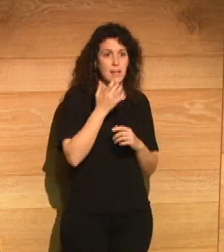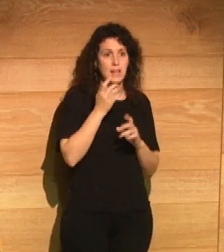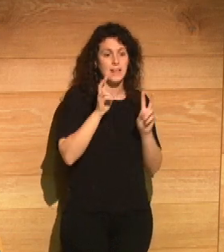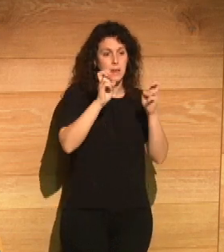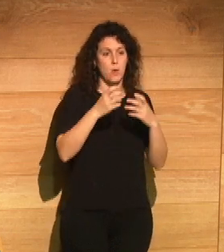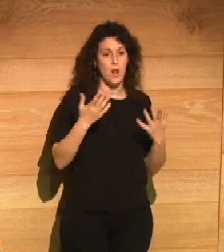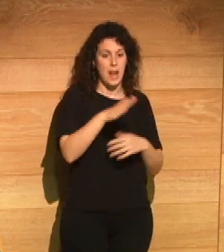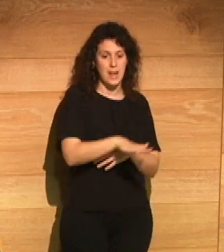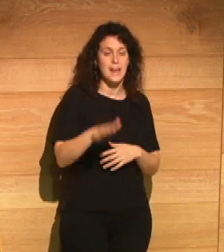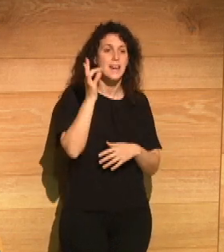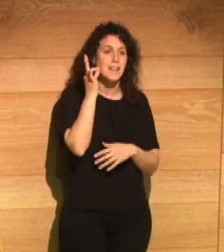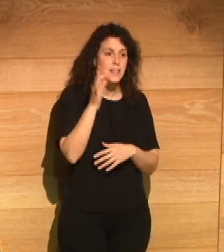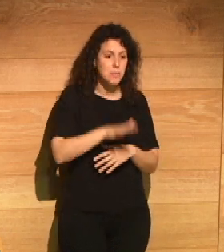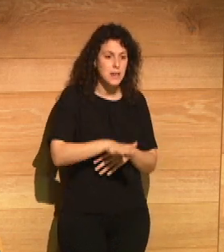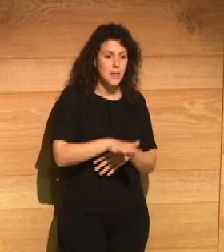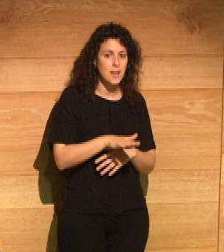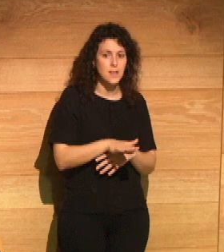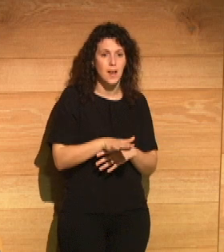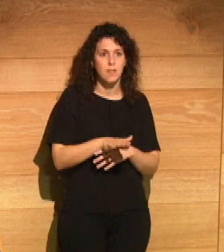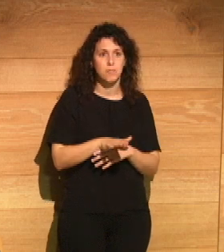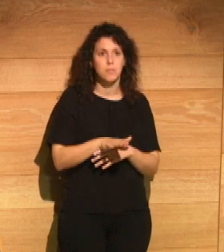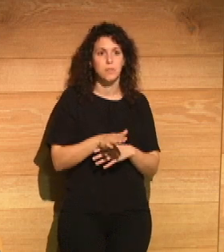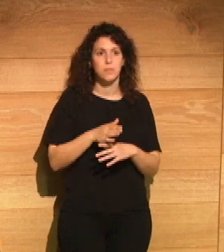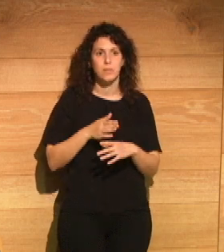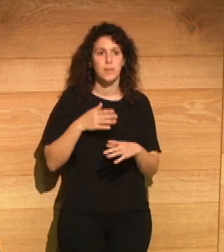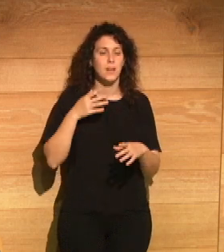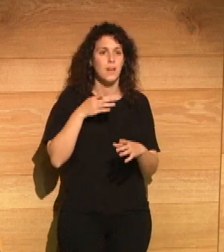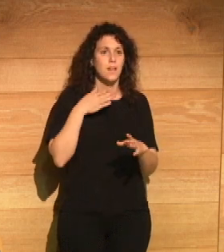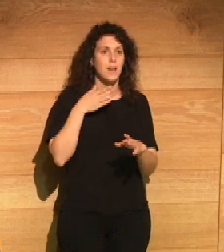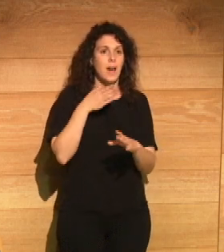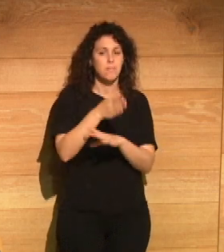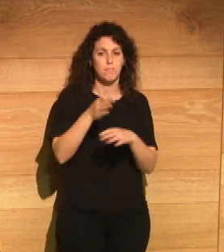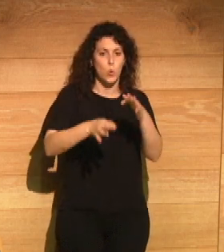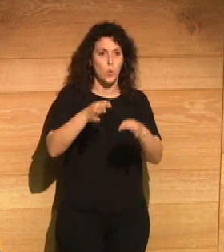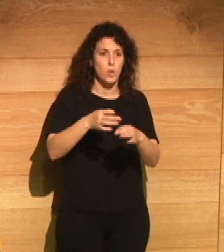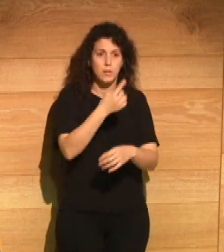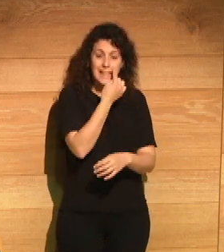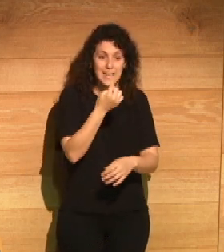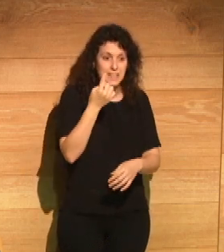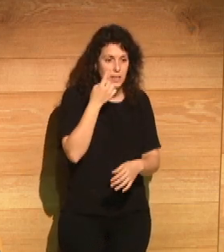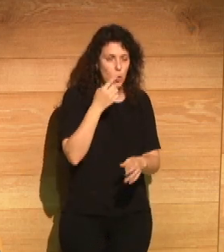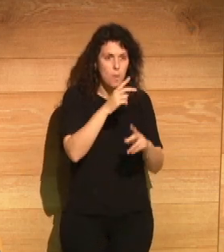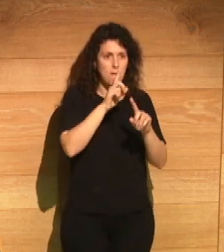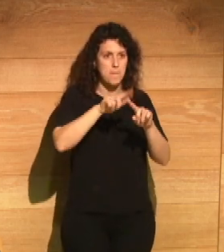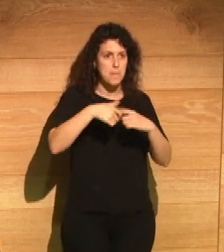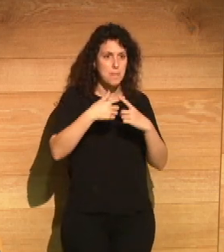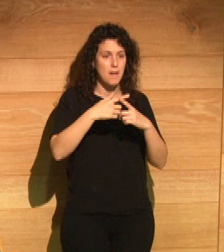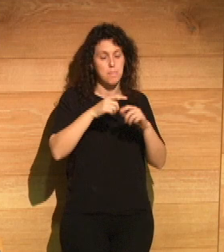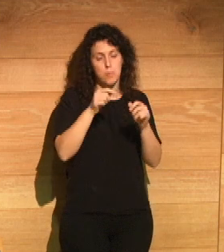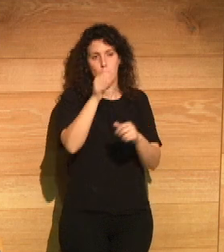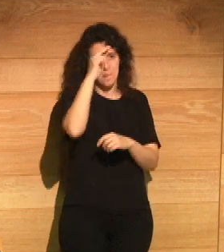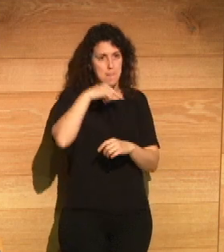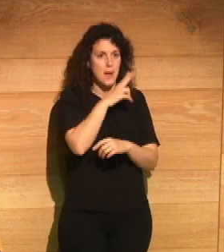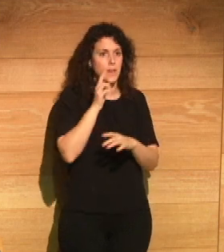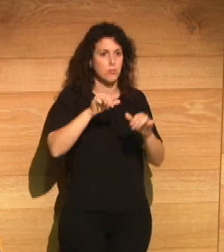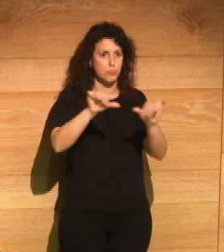que asistía a la separación de sus padres, que era como testigo de la separación de sus padres, y yo quería contar unos eventos de la desintegración de una